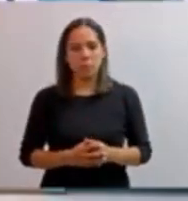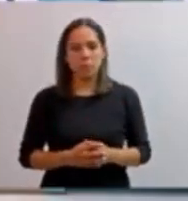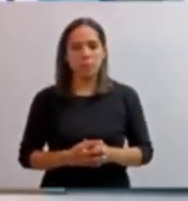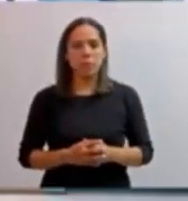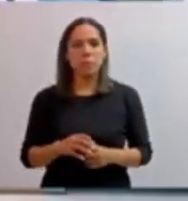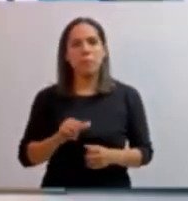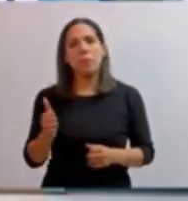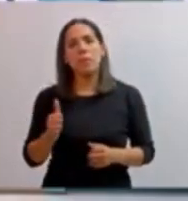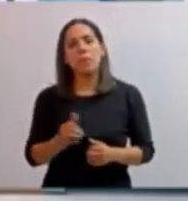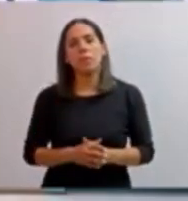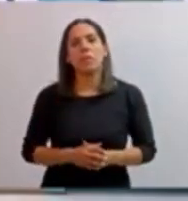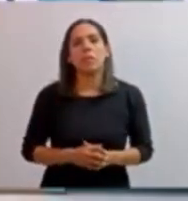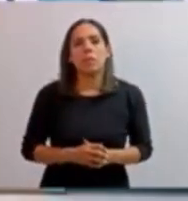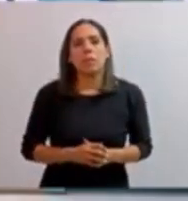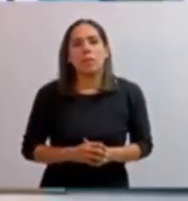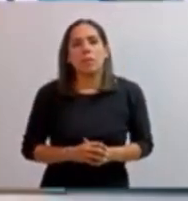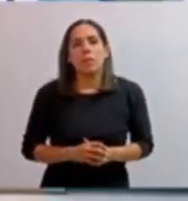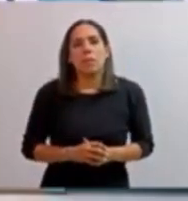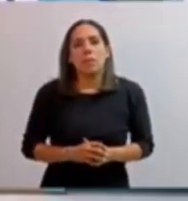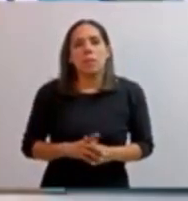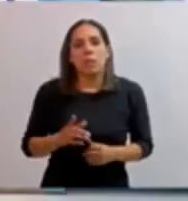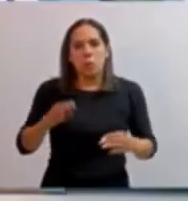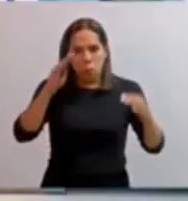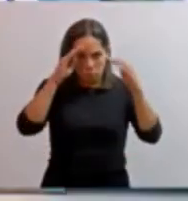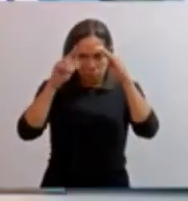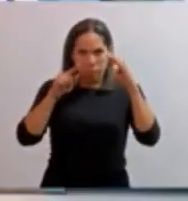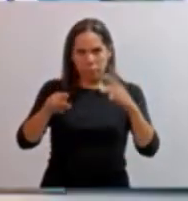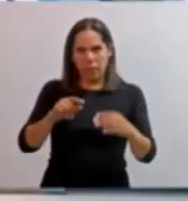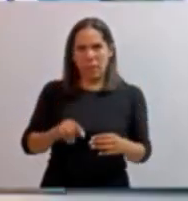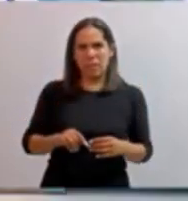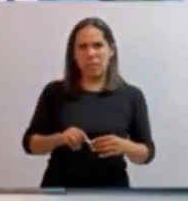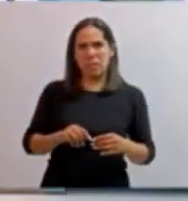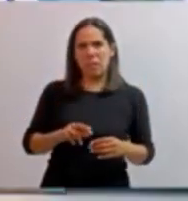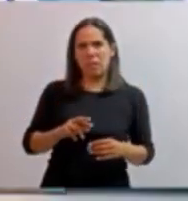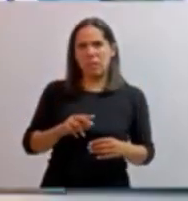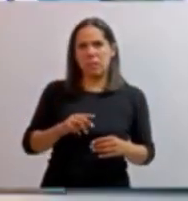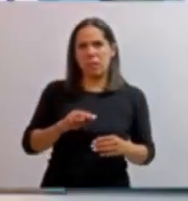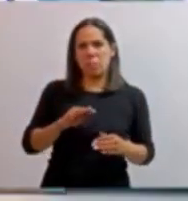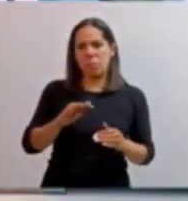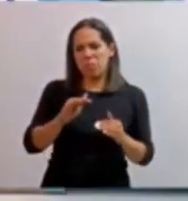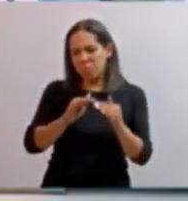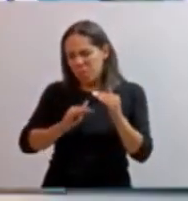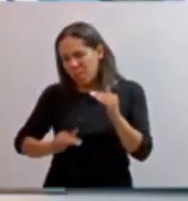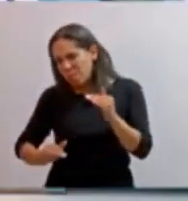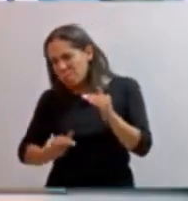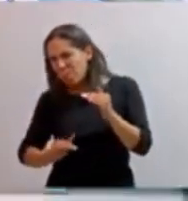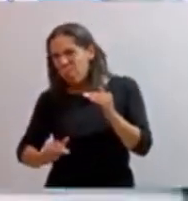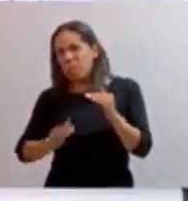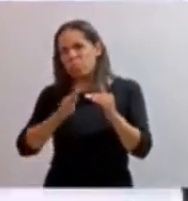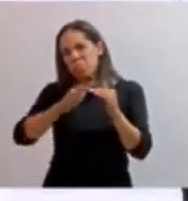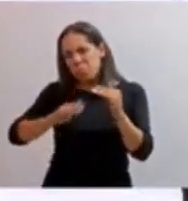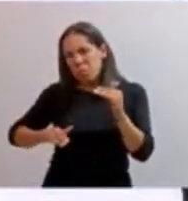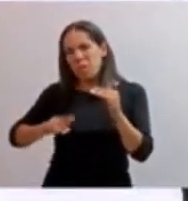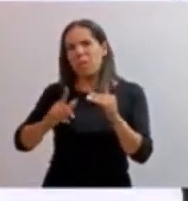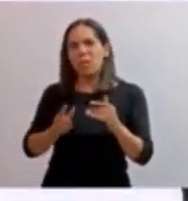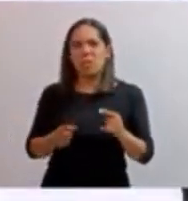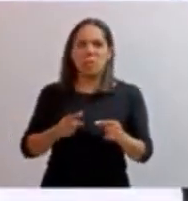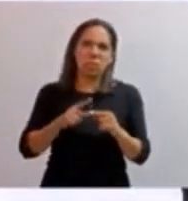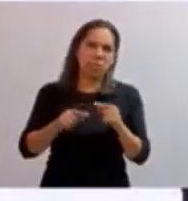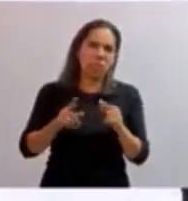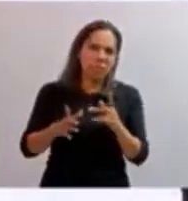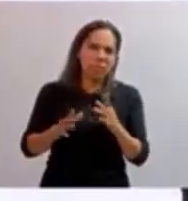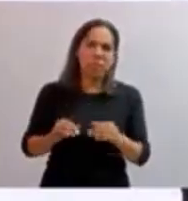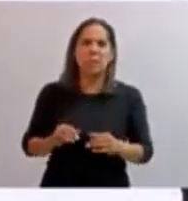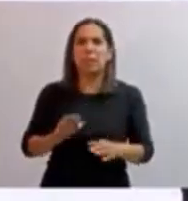decían, ¿creen que ha disminuido la carga administrativa para los directores? Para los directores no me parece que